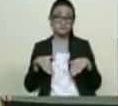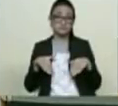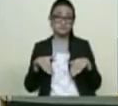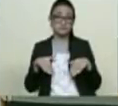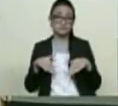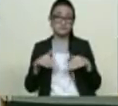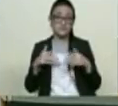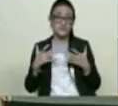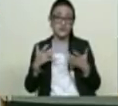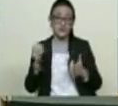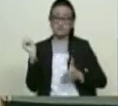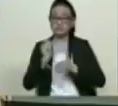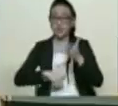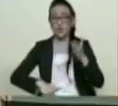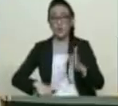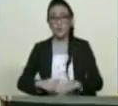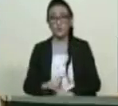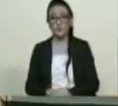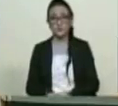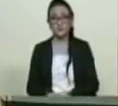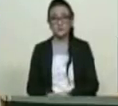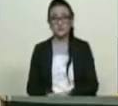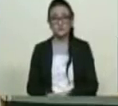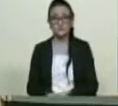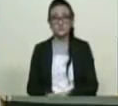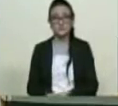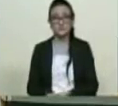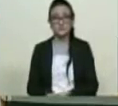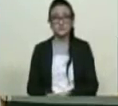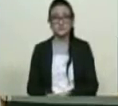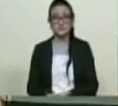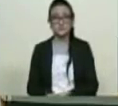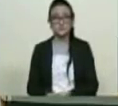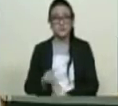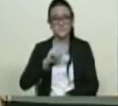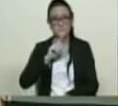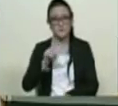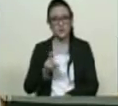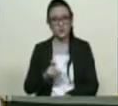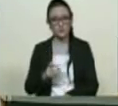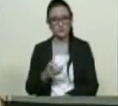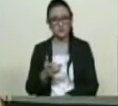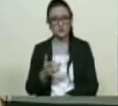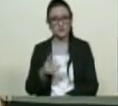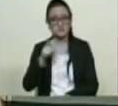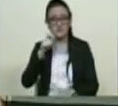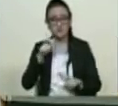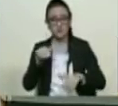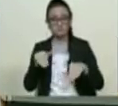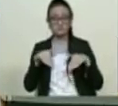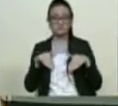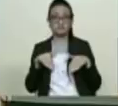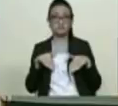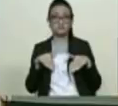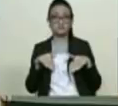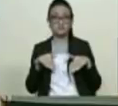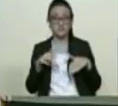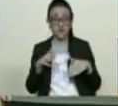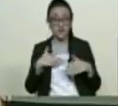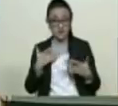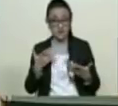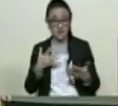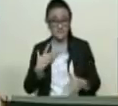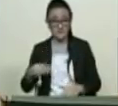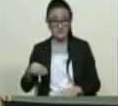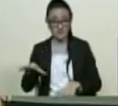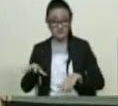un salto al vacío. Porque se le pregunta a los que llaman a la abstención, quieren tomar la